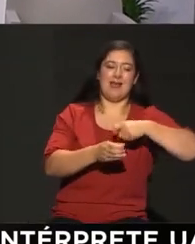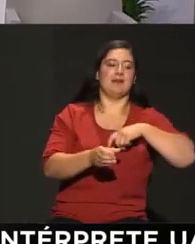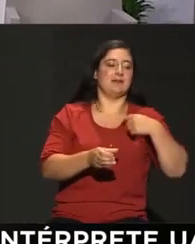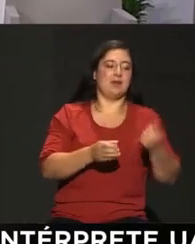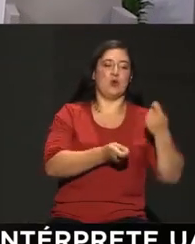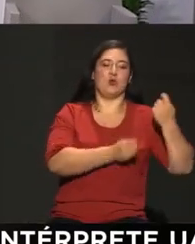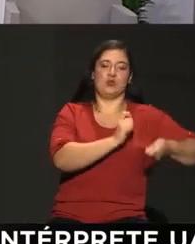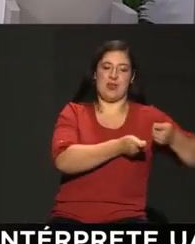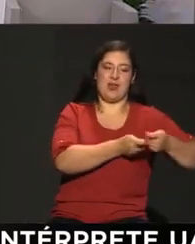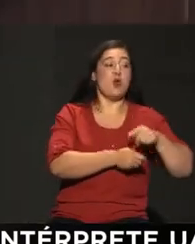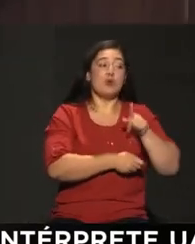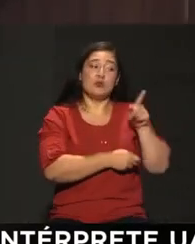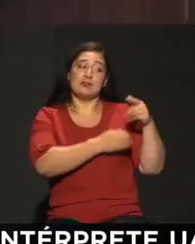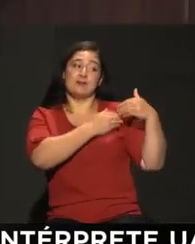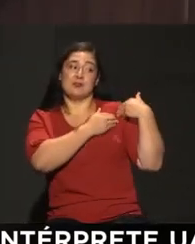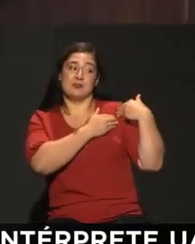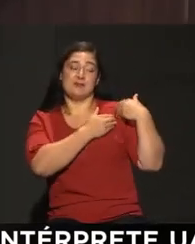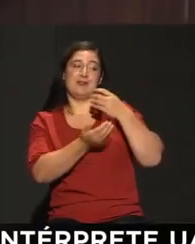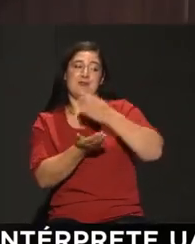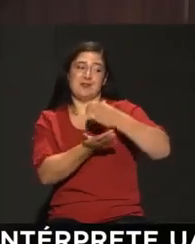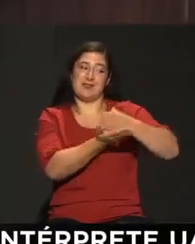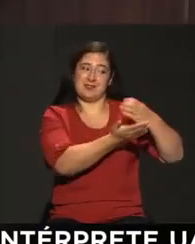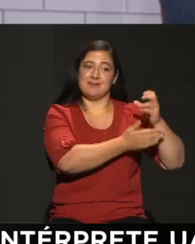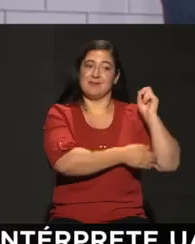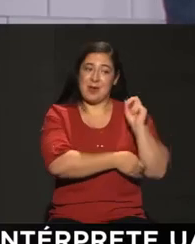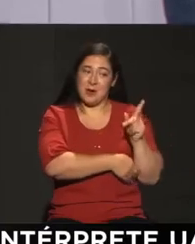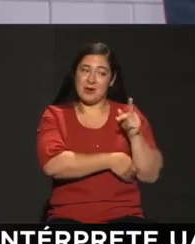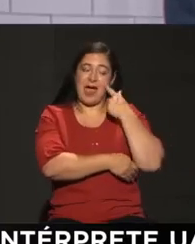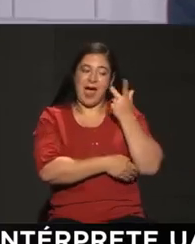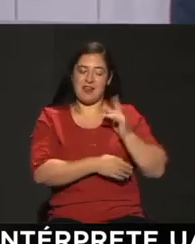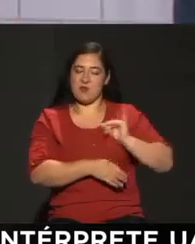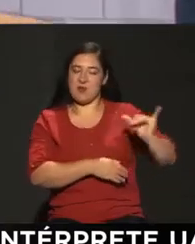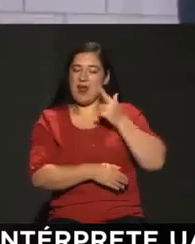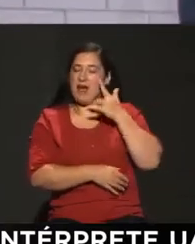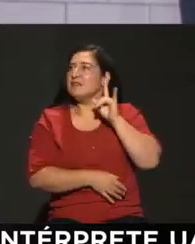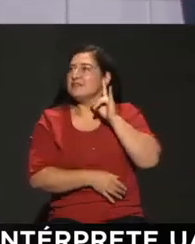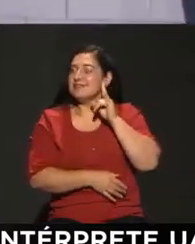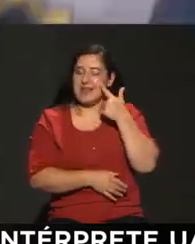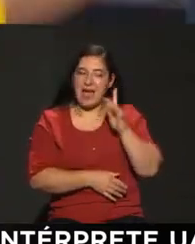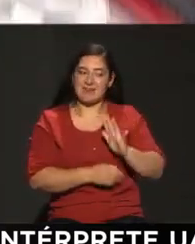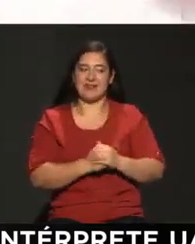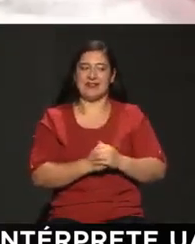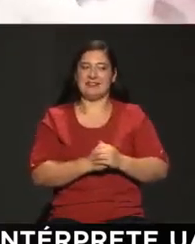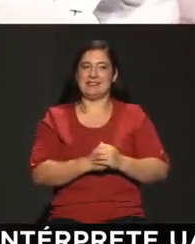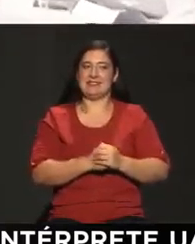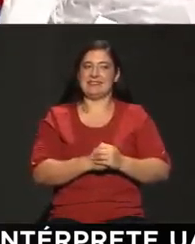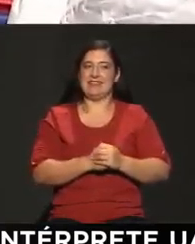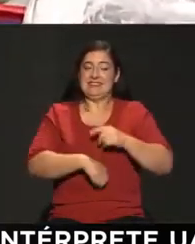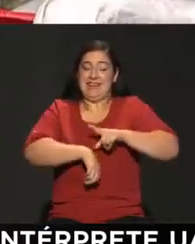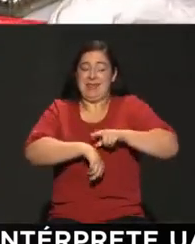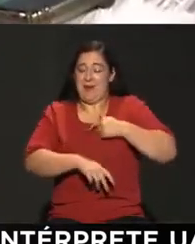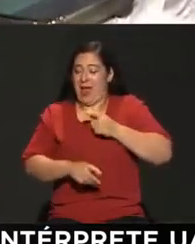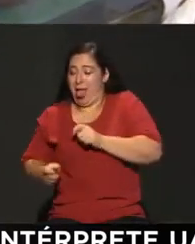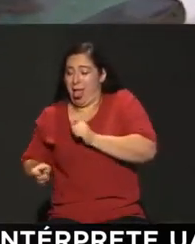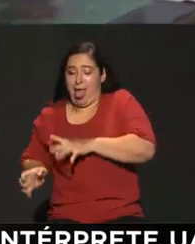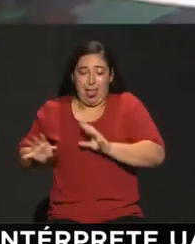yo con las botellas. Correcto. Perfecto. Vamos los dos al mismo tiempo a ver cómo suena. Listo. Vale. Me voy a demorar un poquito cogiendo las cucharas, pero